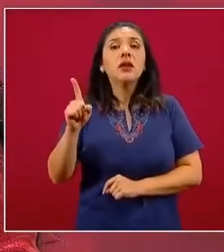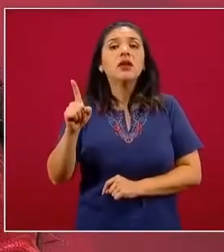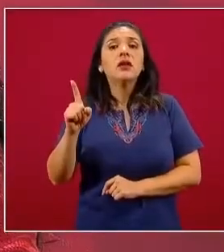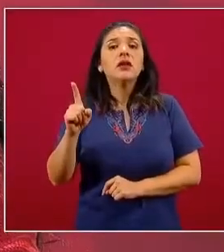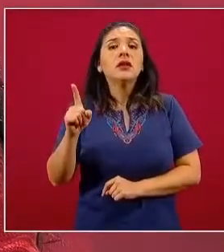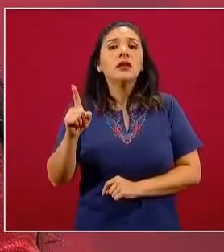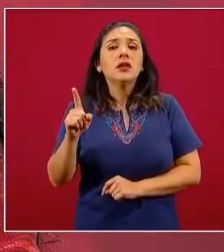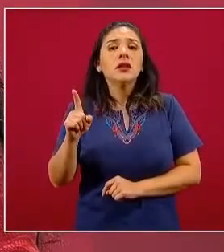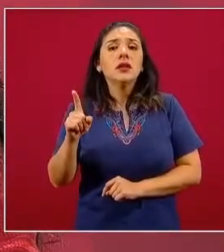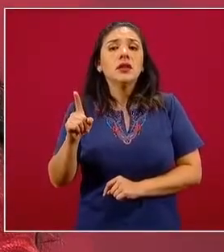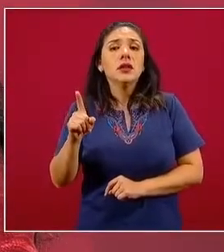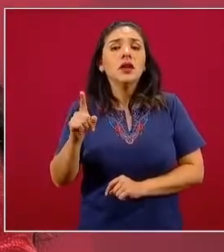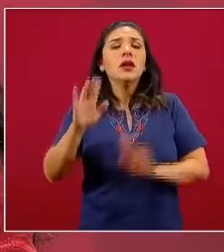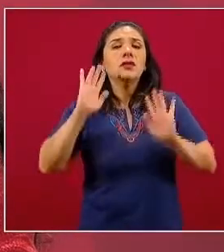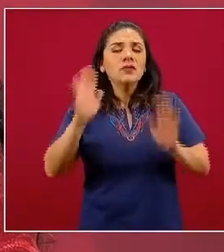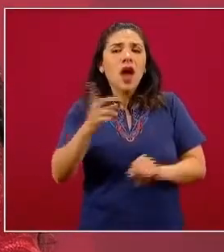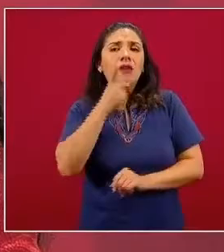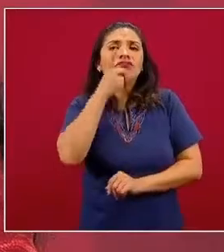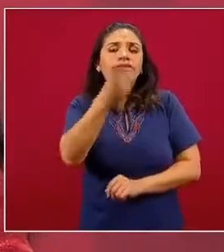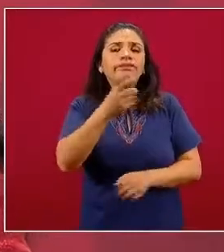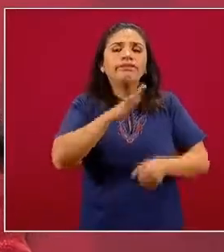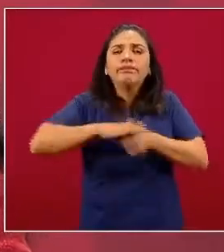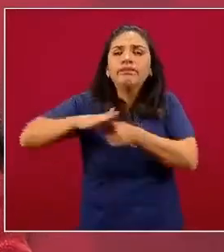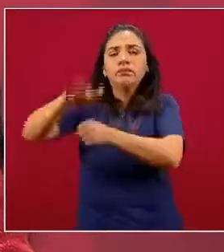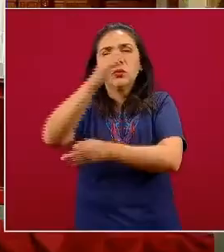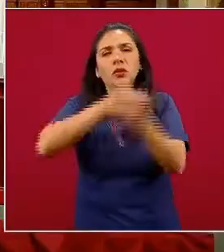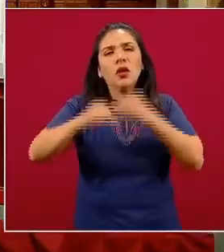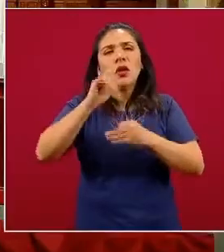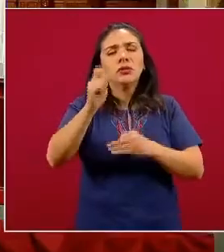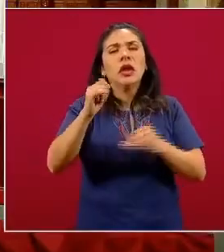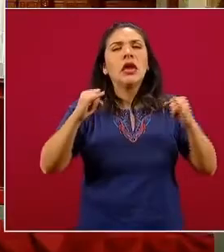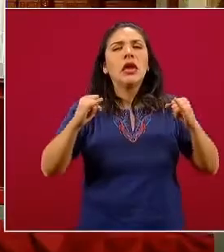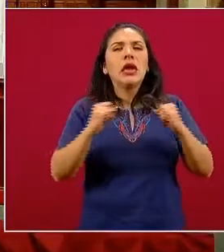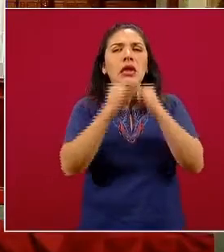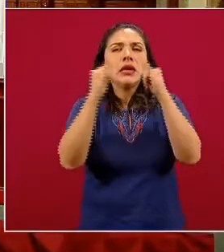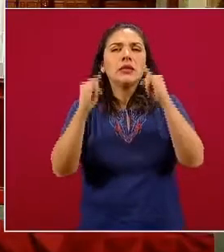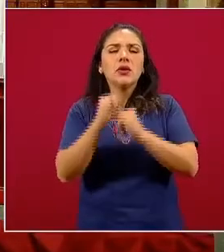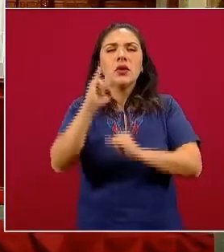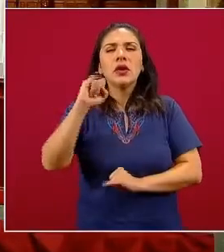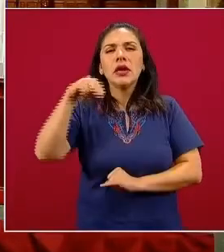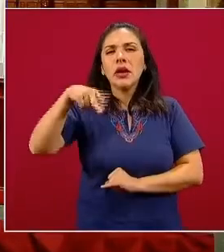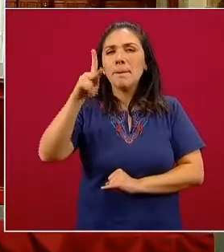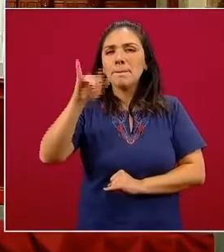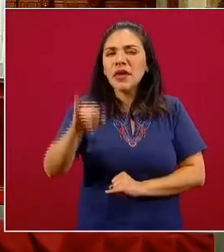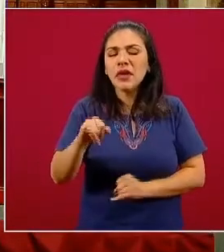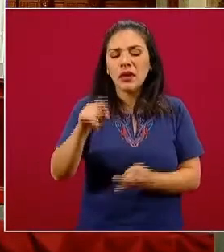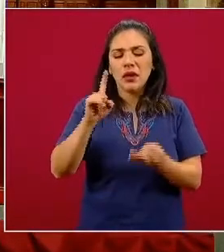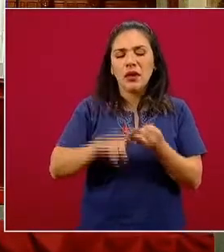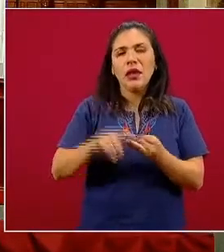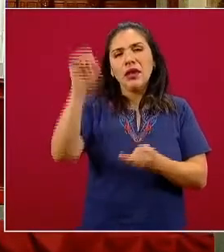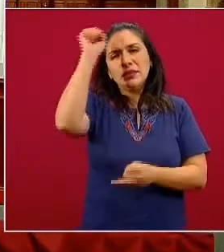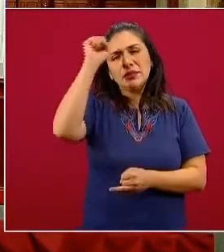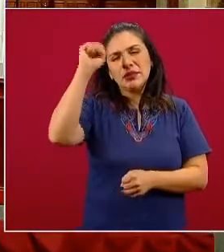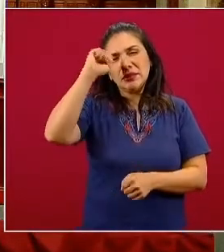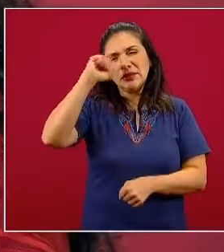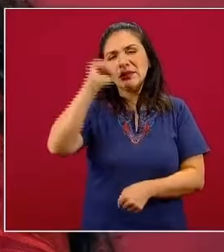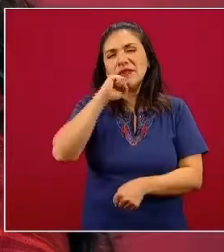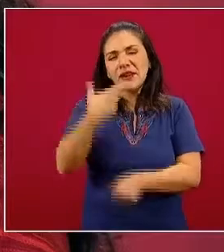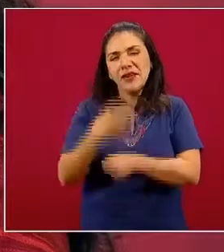ha instruido tanto al Instituto Nacional de los Pueblos Indígenas como a la Secretaría de